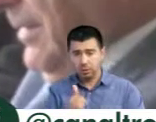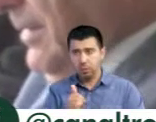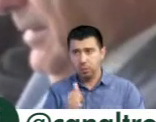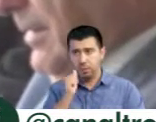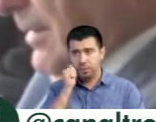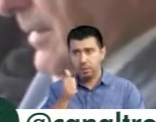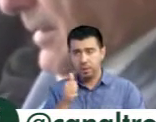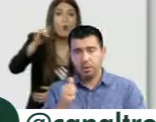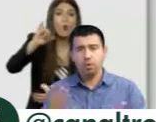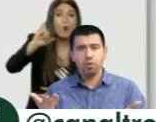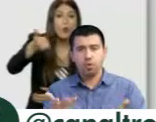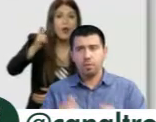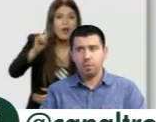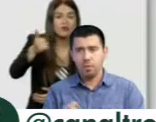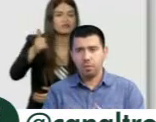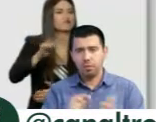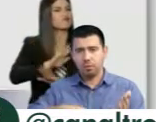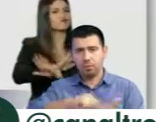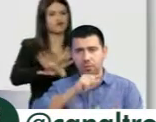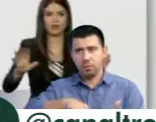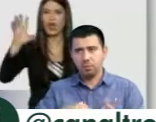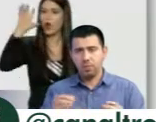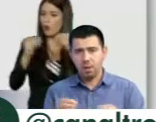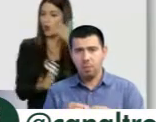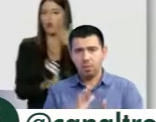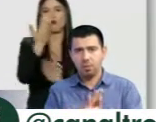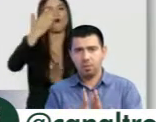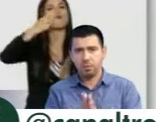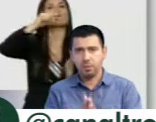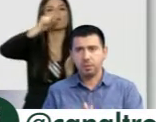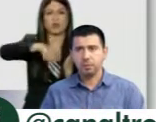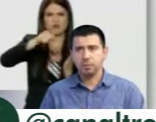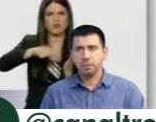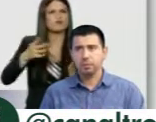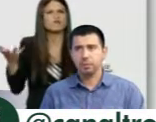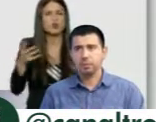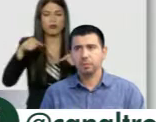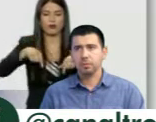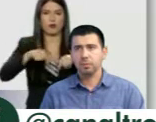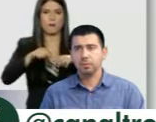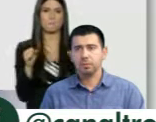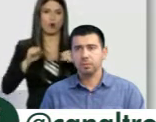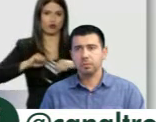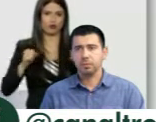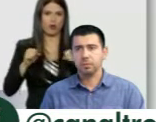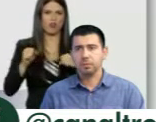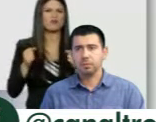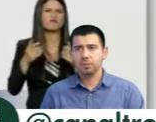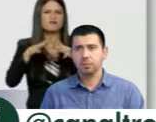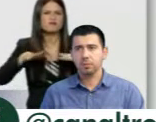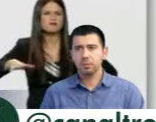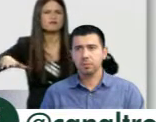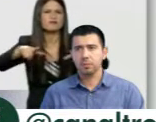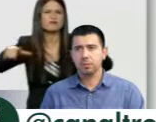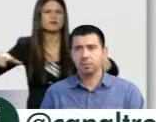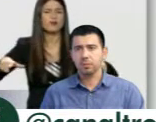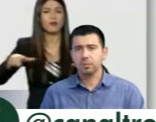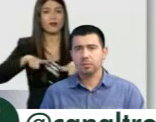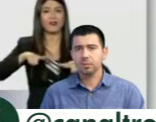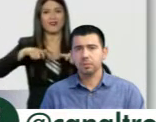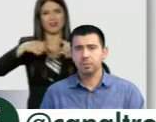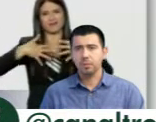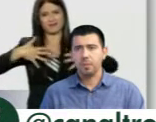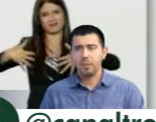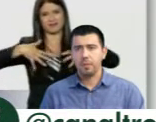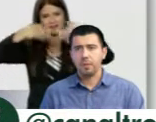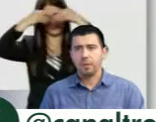en Bogotá. Vamos a firmar este nuevo acuerdo aquí en Bogotá, en el Teatro Colón. Y una vez firmado